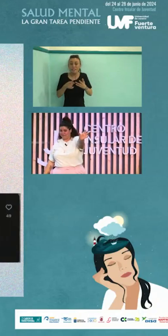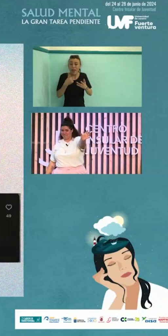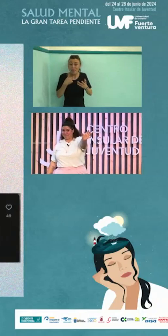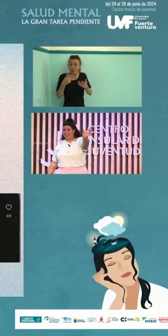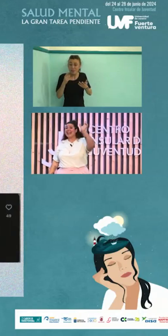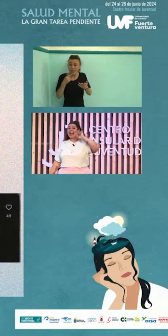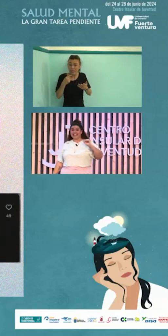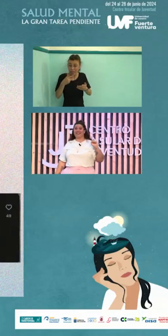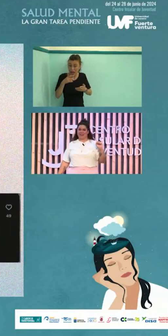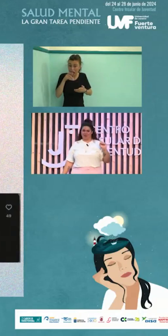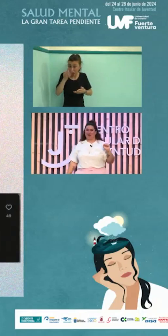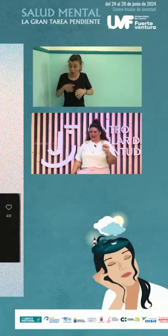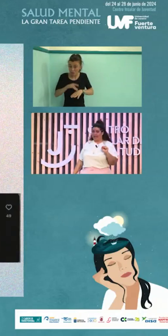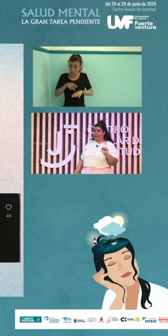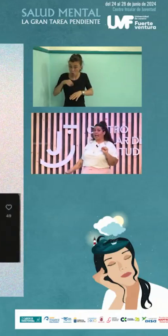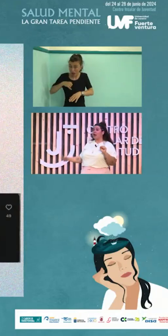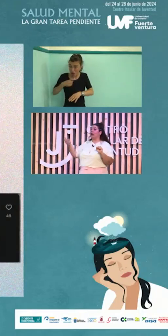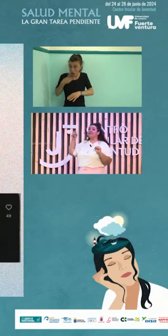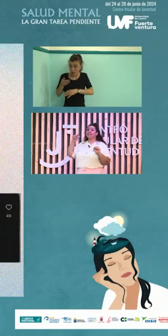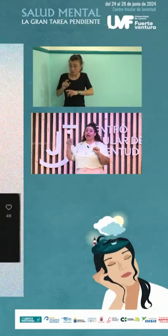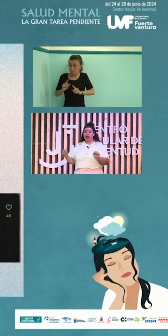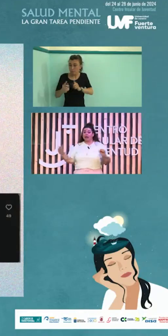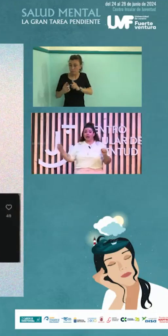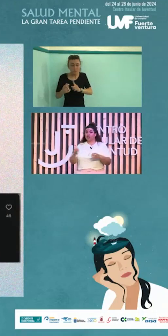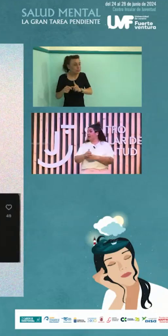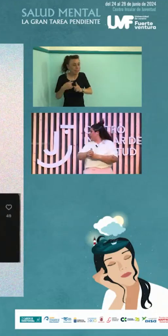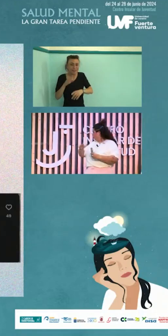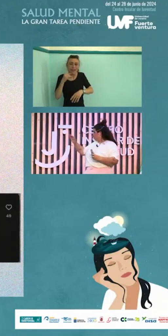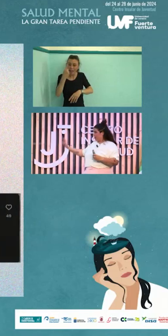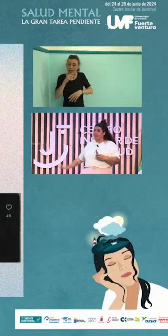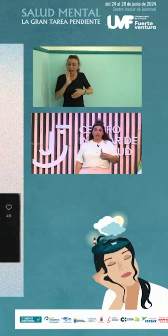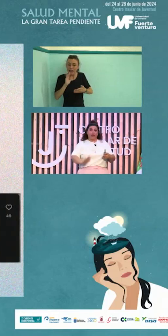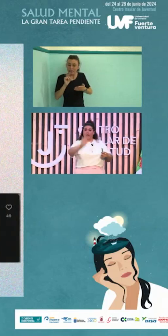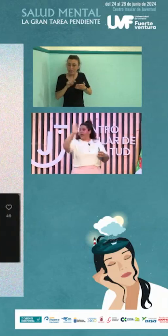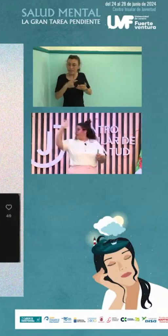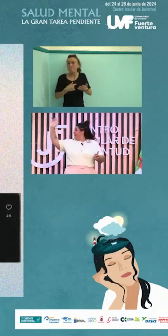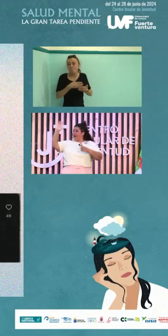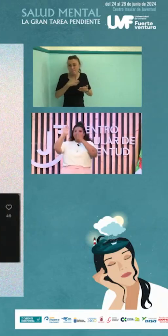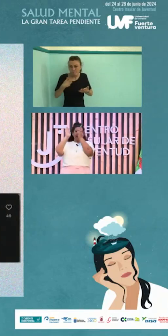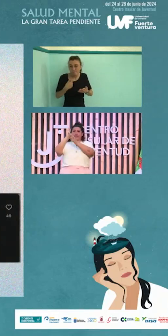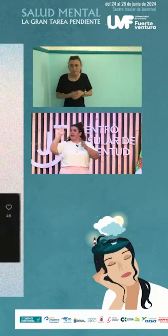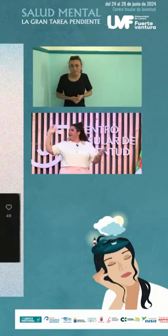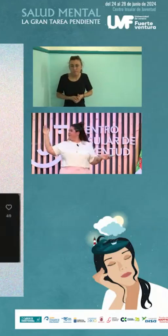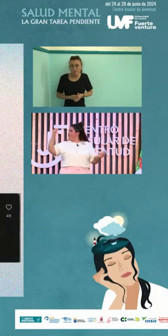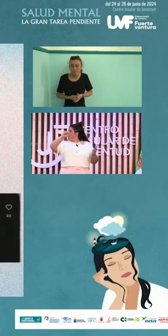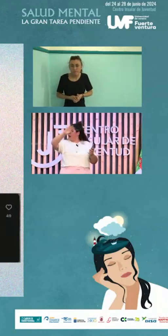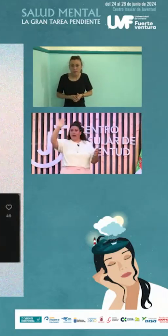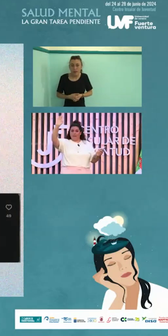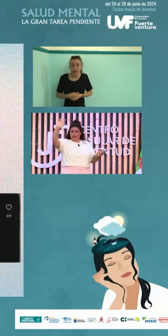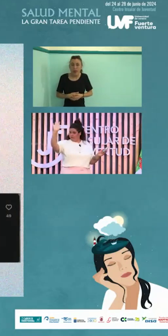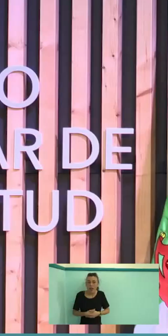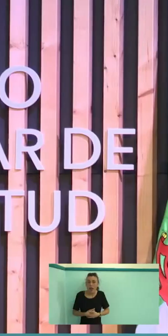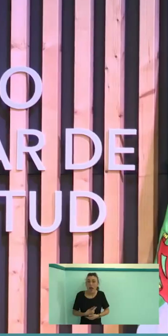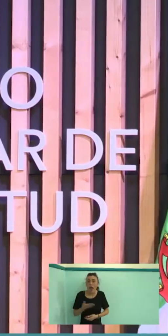cara ese es el verdadero problema que lo que antes era quiero ser No lo sé eh Naomi